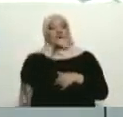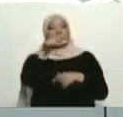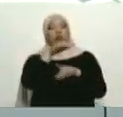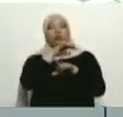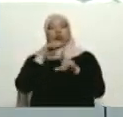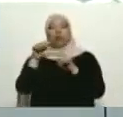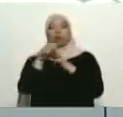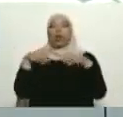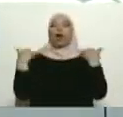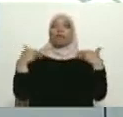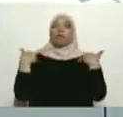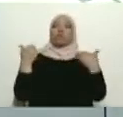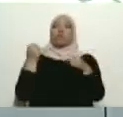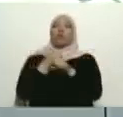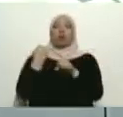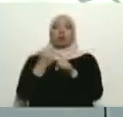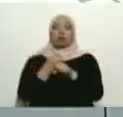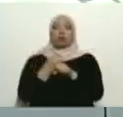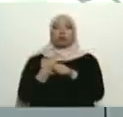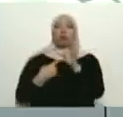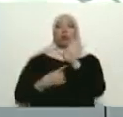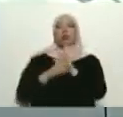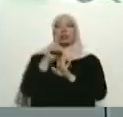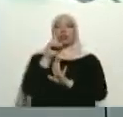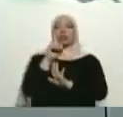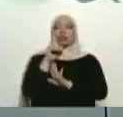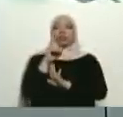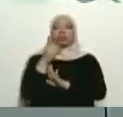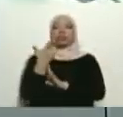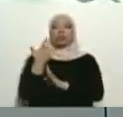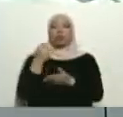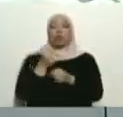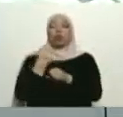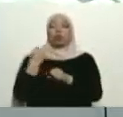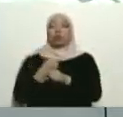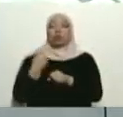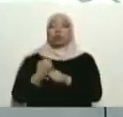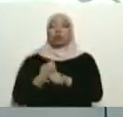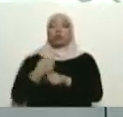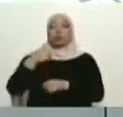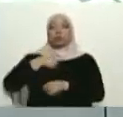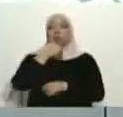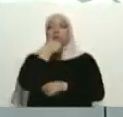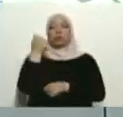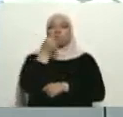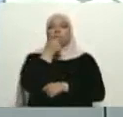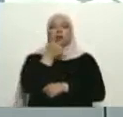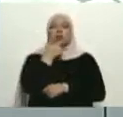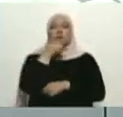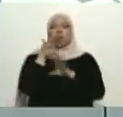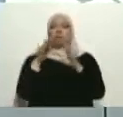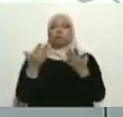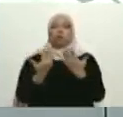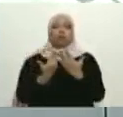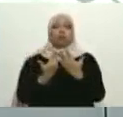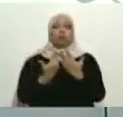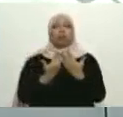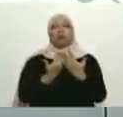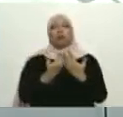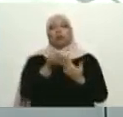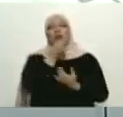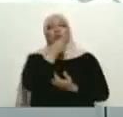alegre la gente comprometida con el desarrollo el compromiso con el país más hermoso del mundo el país más de los países